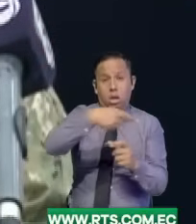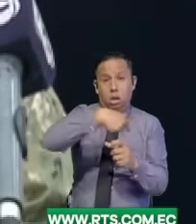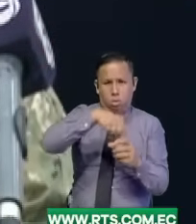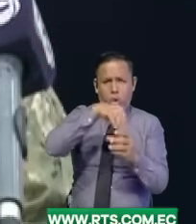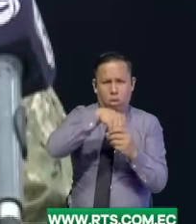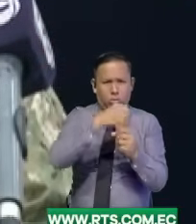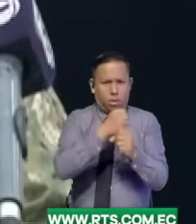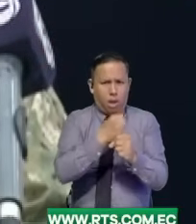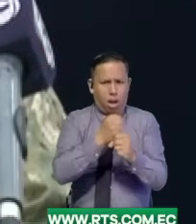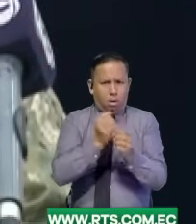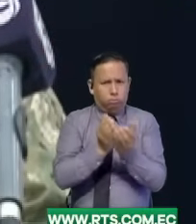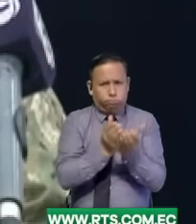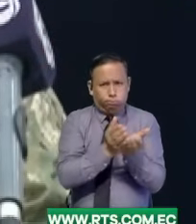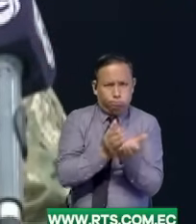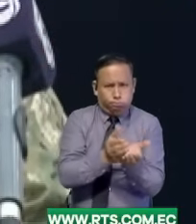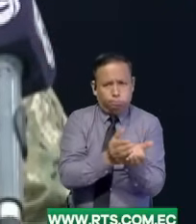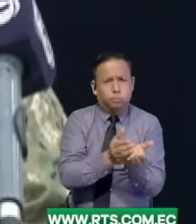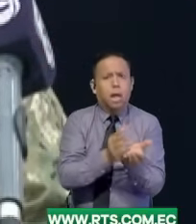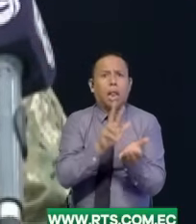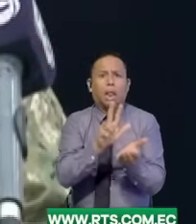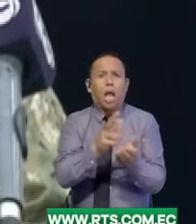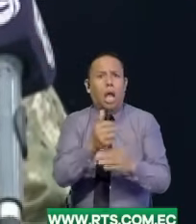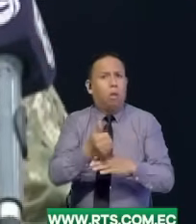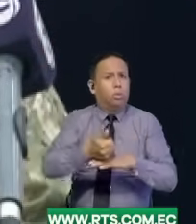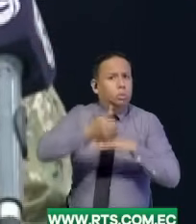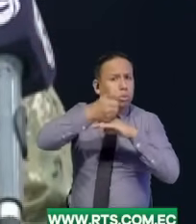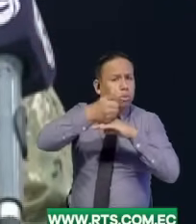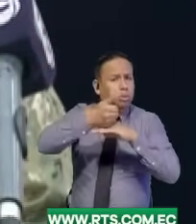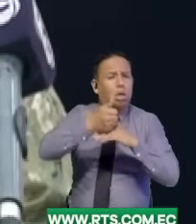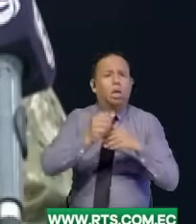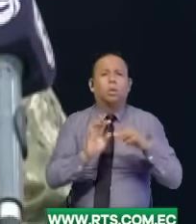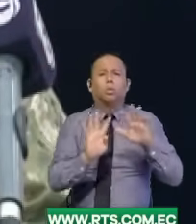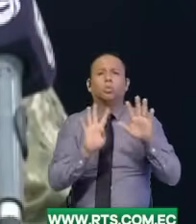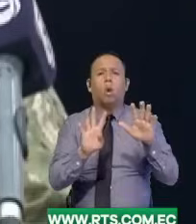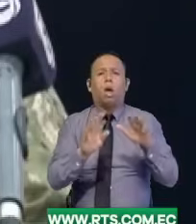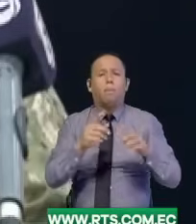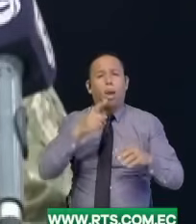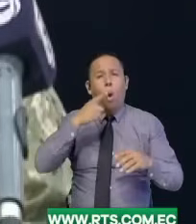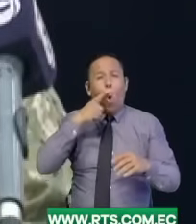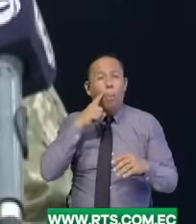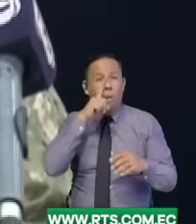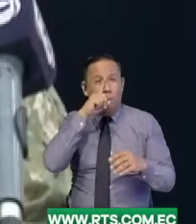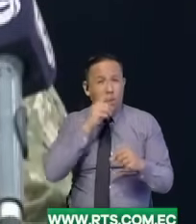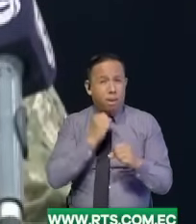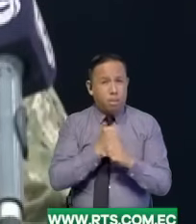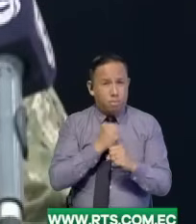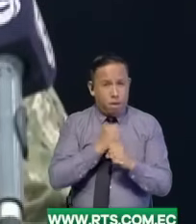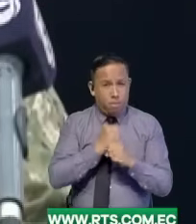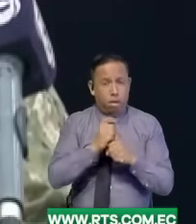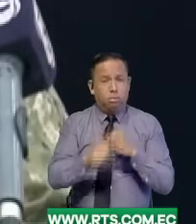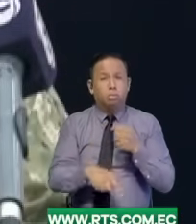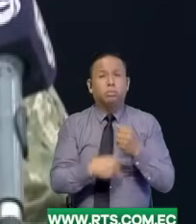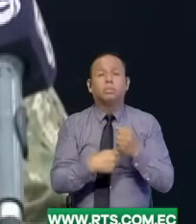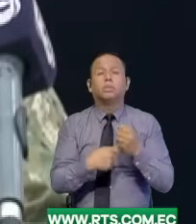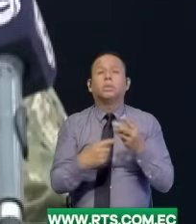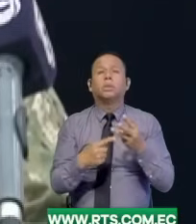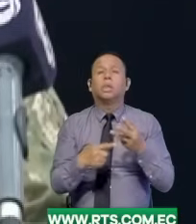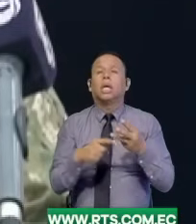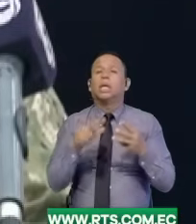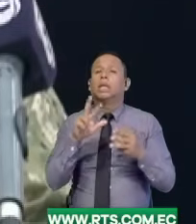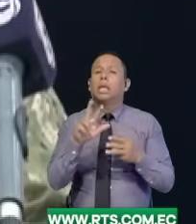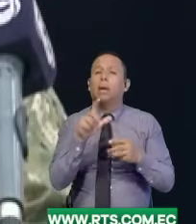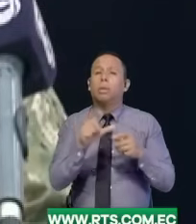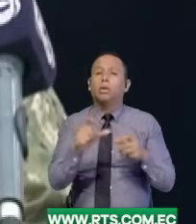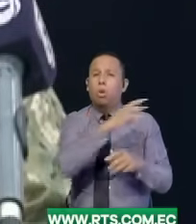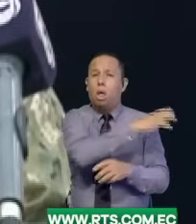dotación de la lancha, compuestas por 3 oficiales, 9 señores tripulantes y los tres aprehendidos que venían